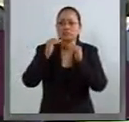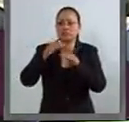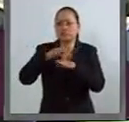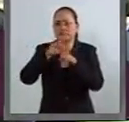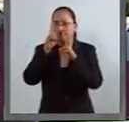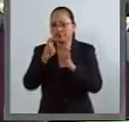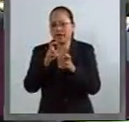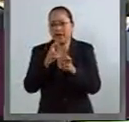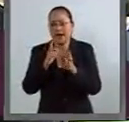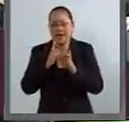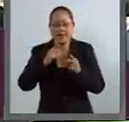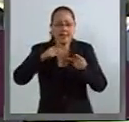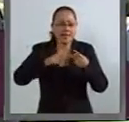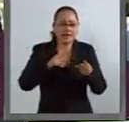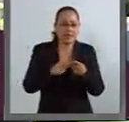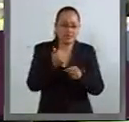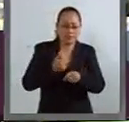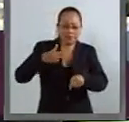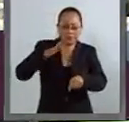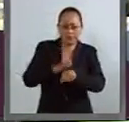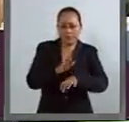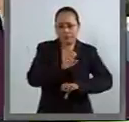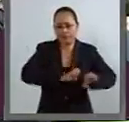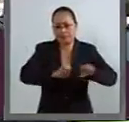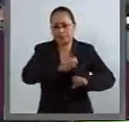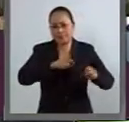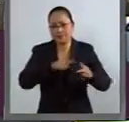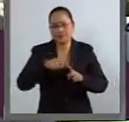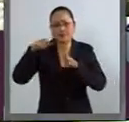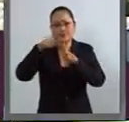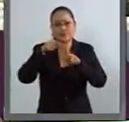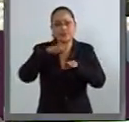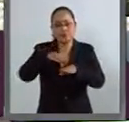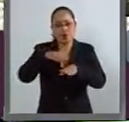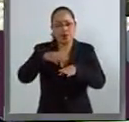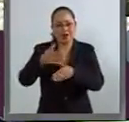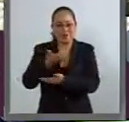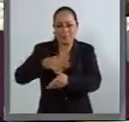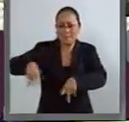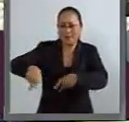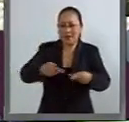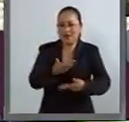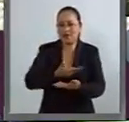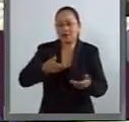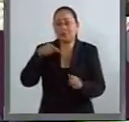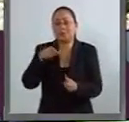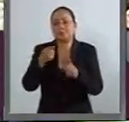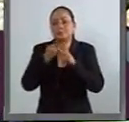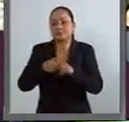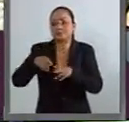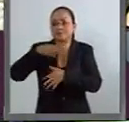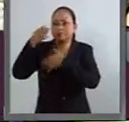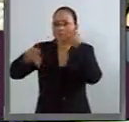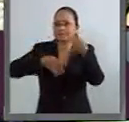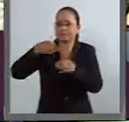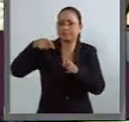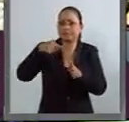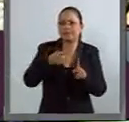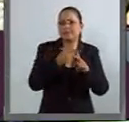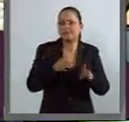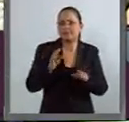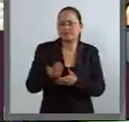y maestría en Administración de Empresas con énfasis en Mercado. Inició su carrera en los medios siendo